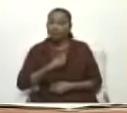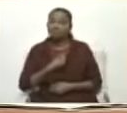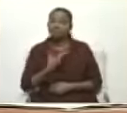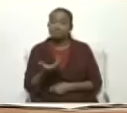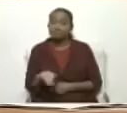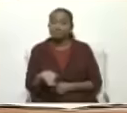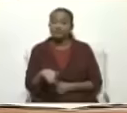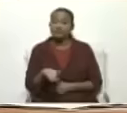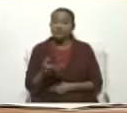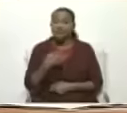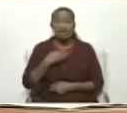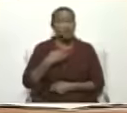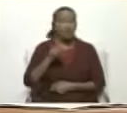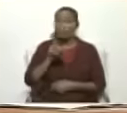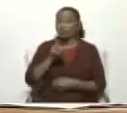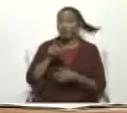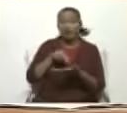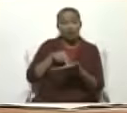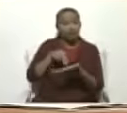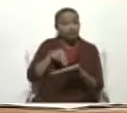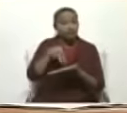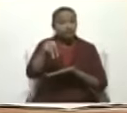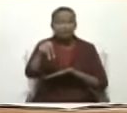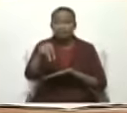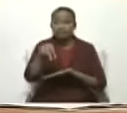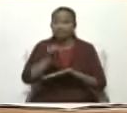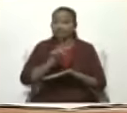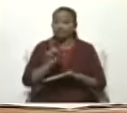Y no pudieron pasar.